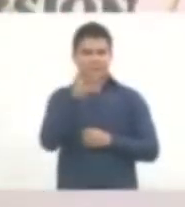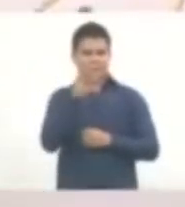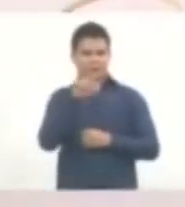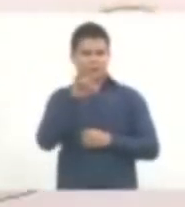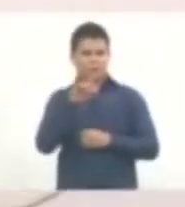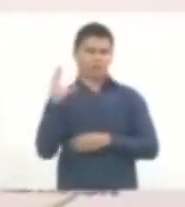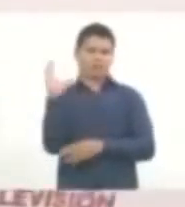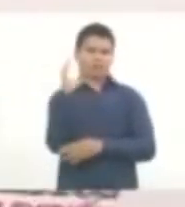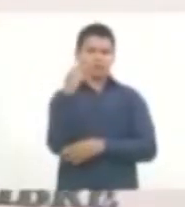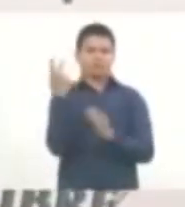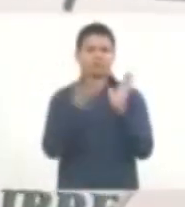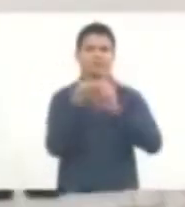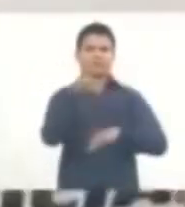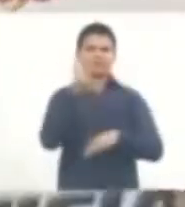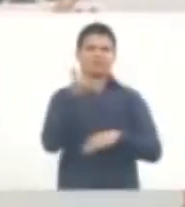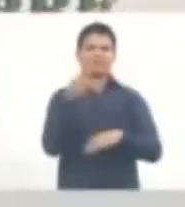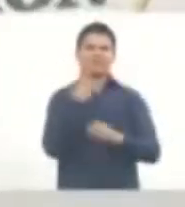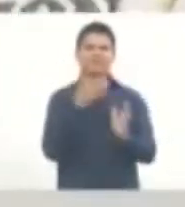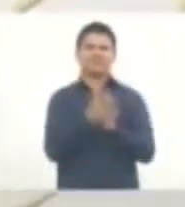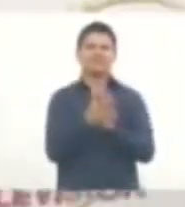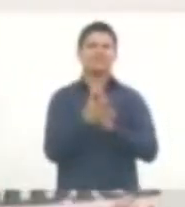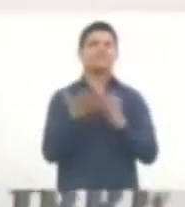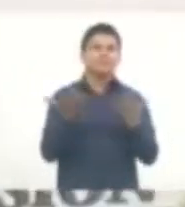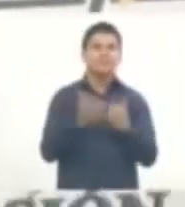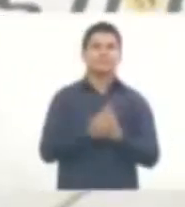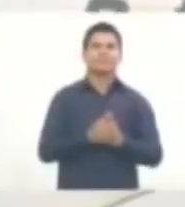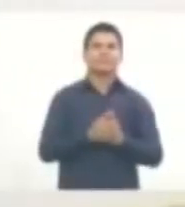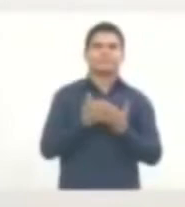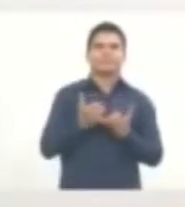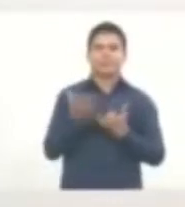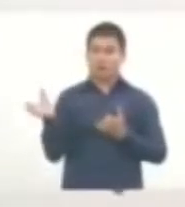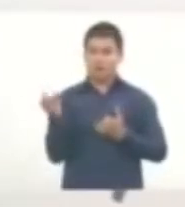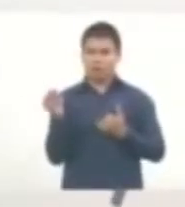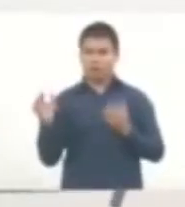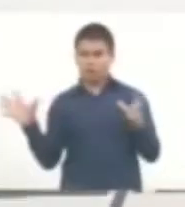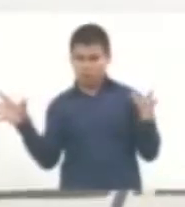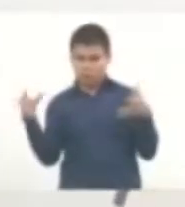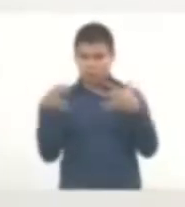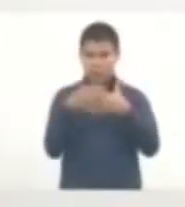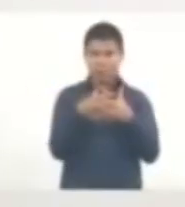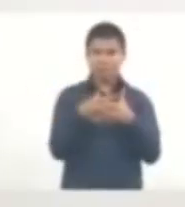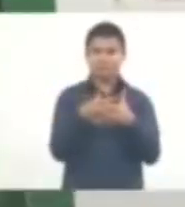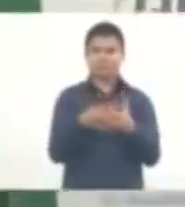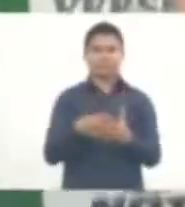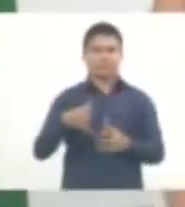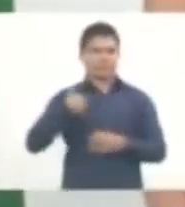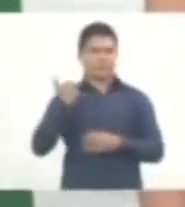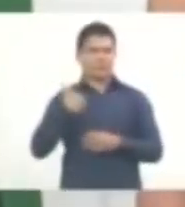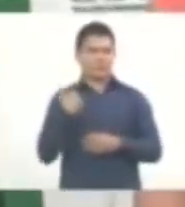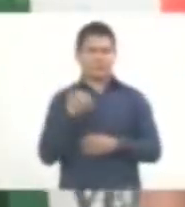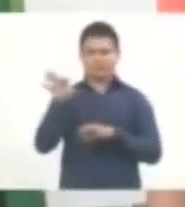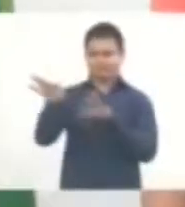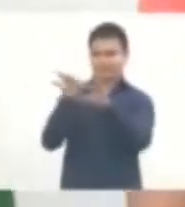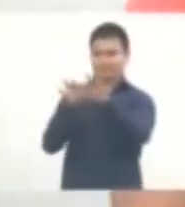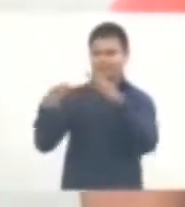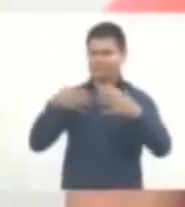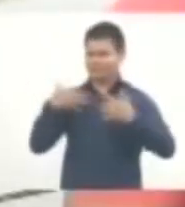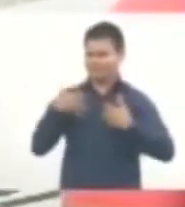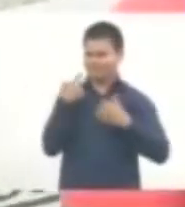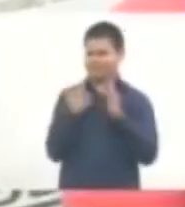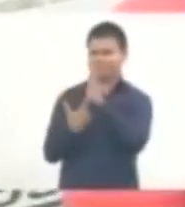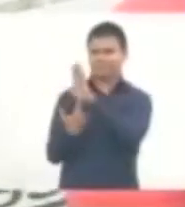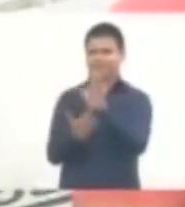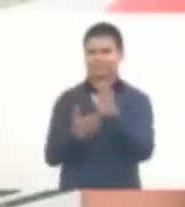Colombia 2017, el certamen de belleza que logra la integración nacional de adolescentes, buscando premiar el carisma y el talento del